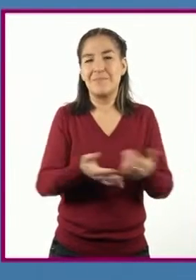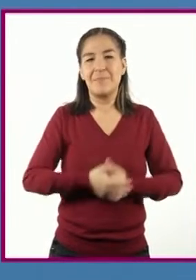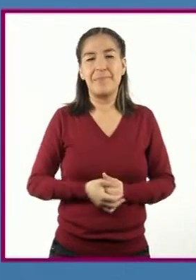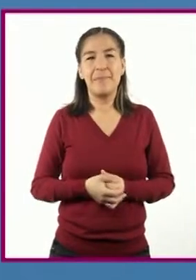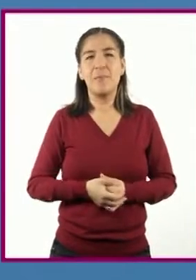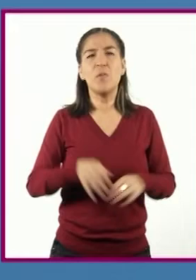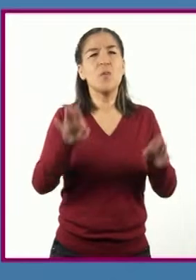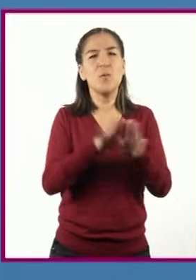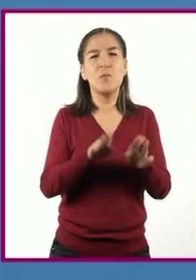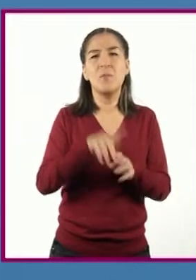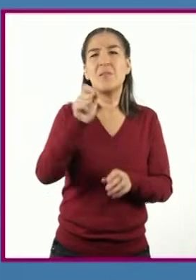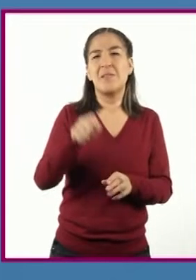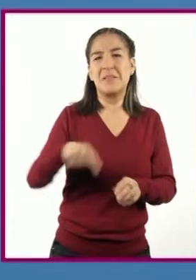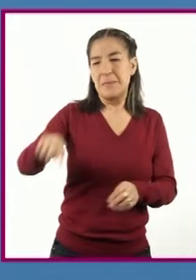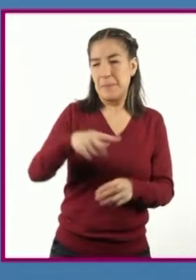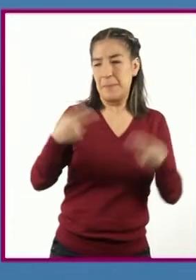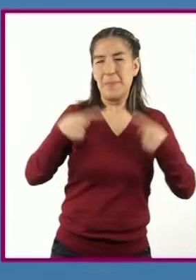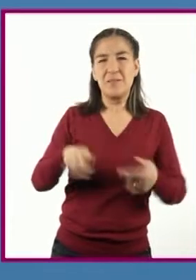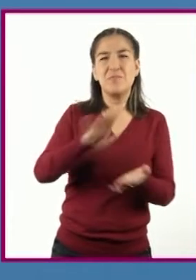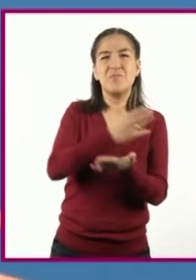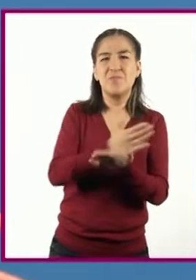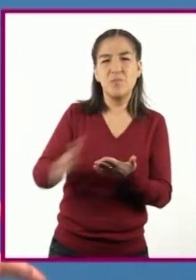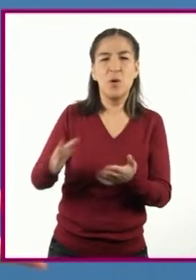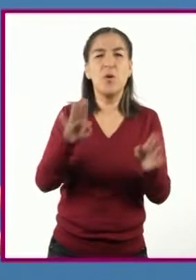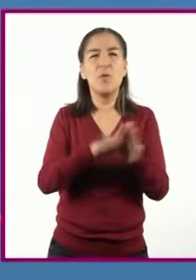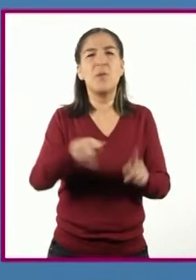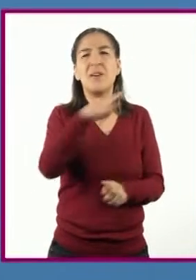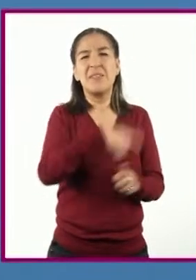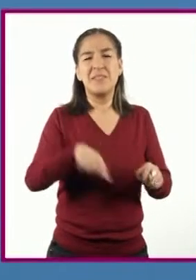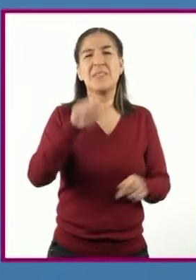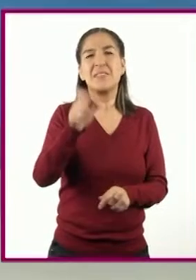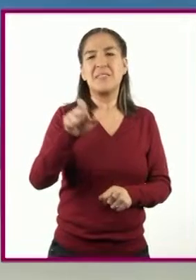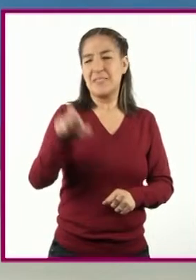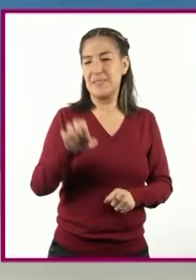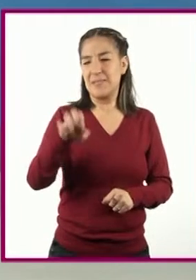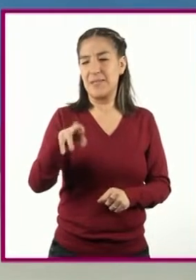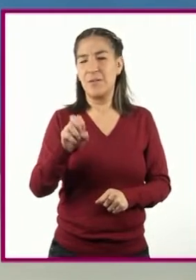la marginación y la xenofobia. ¿Será posible?